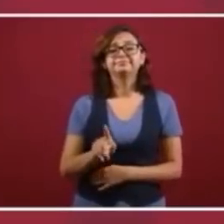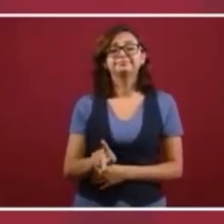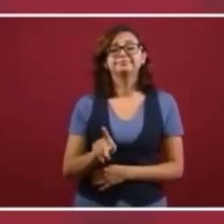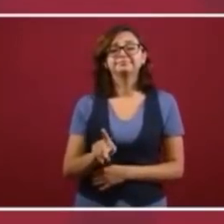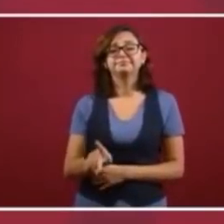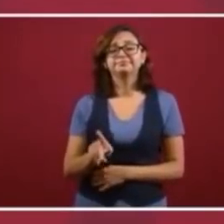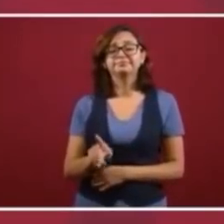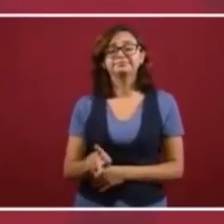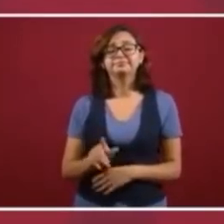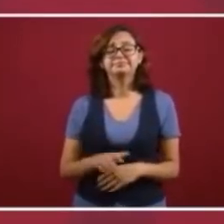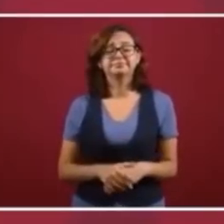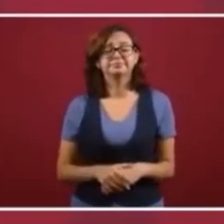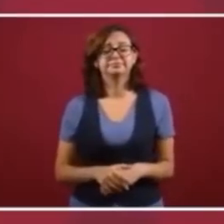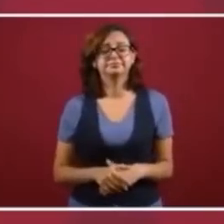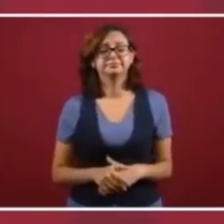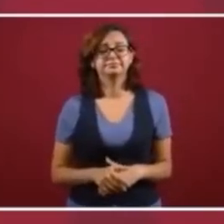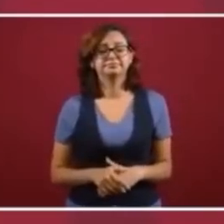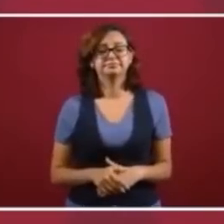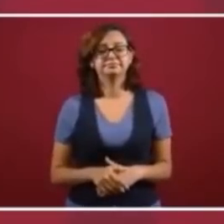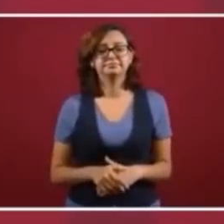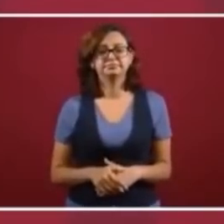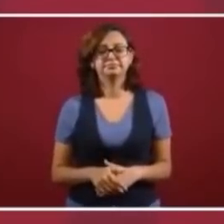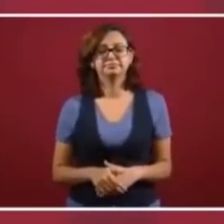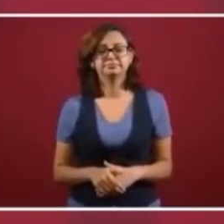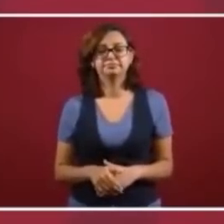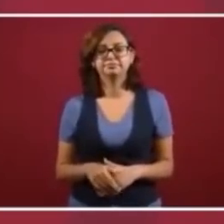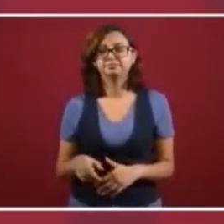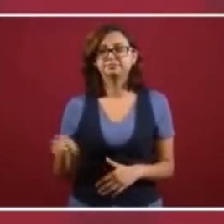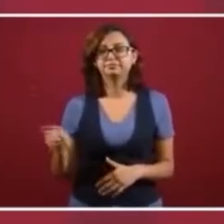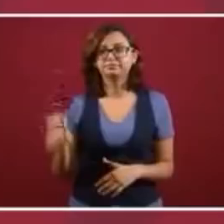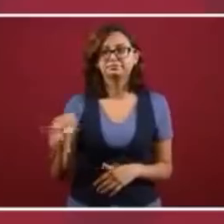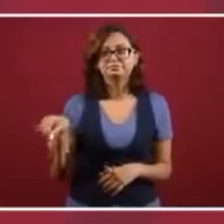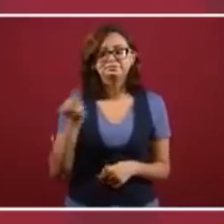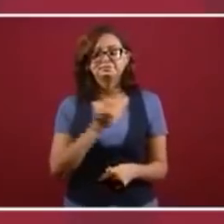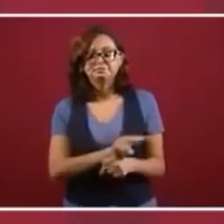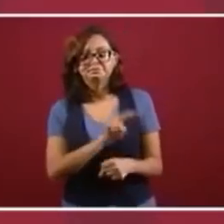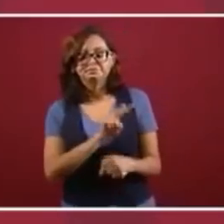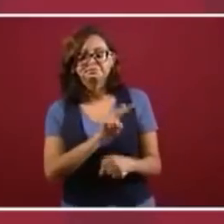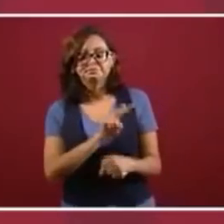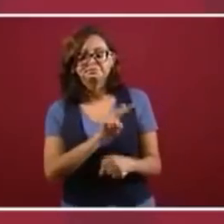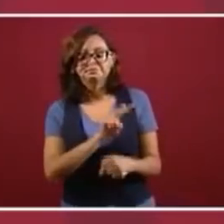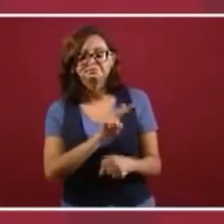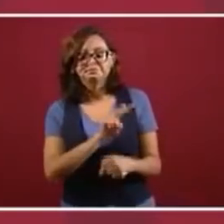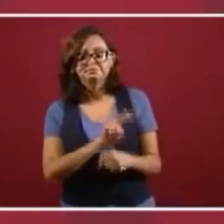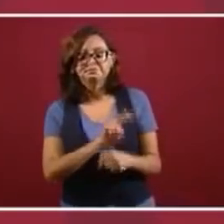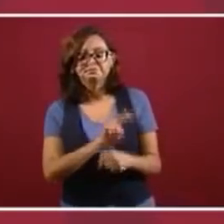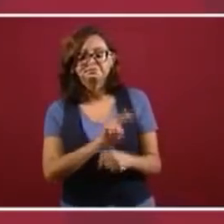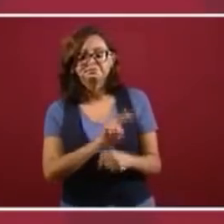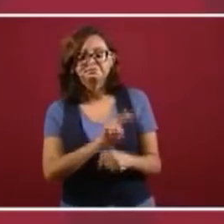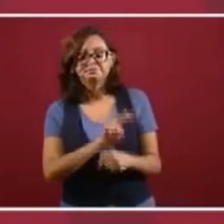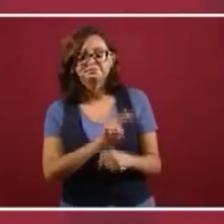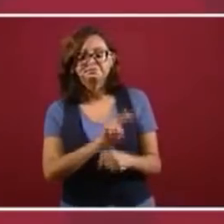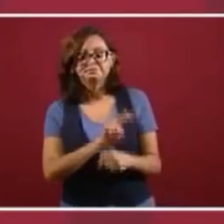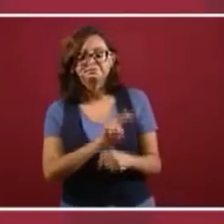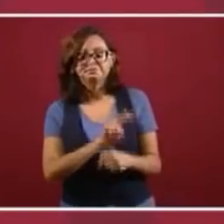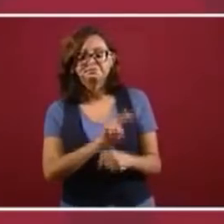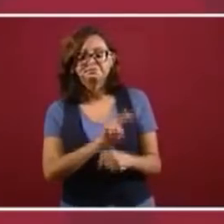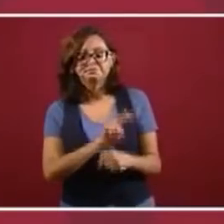de que se iba a combatir la corrupción. Luego, el